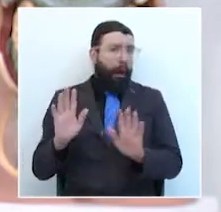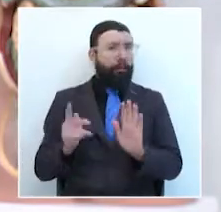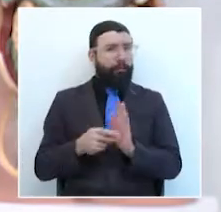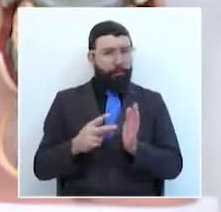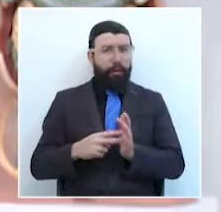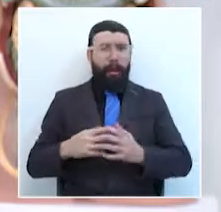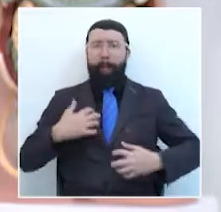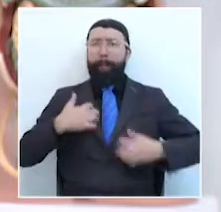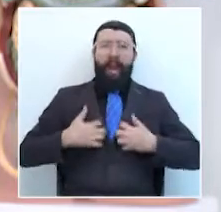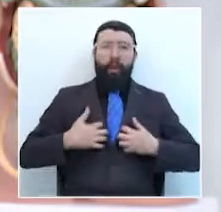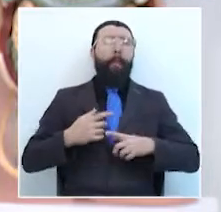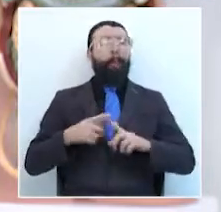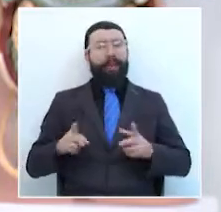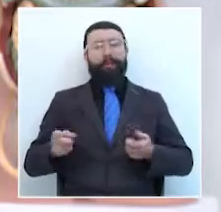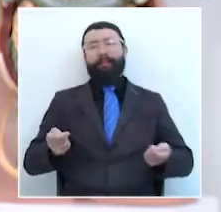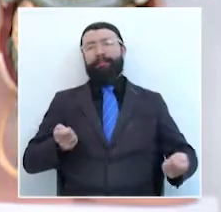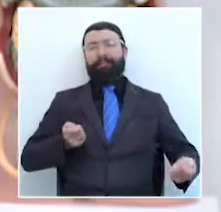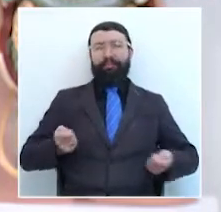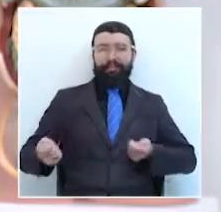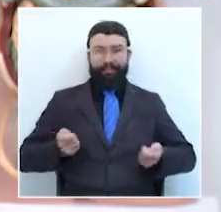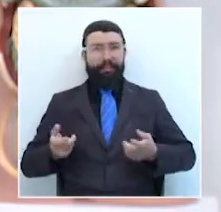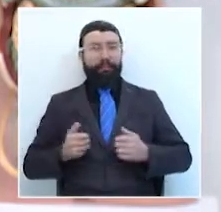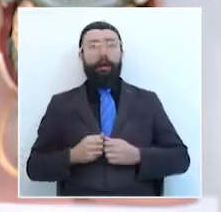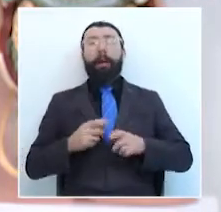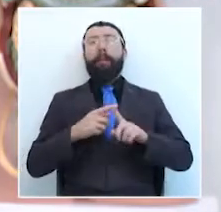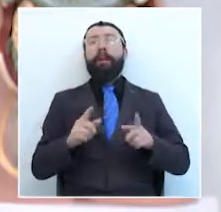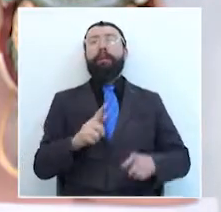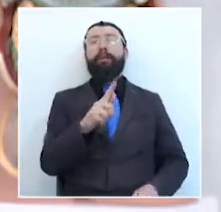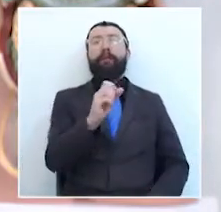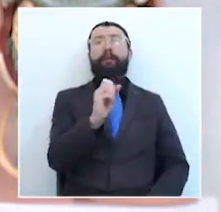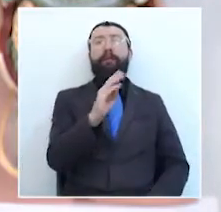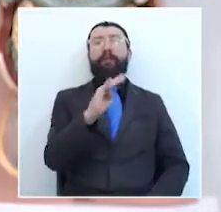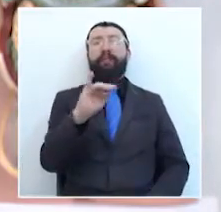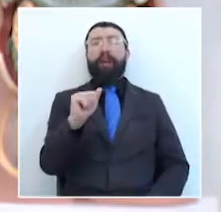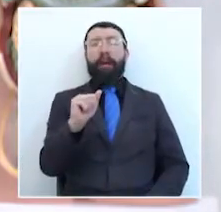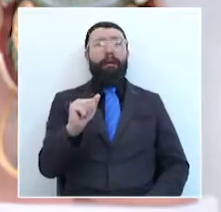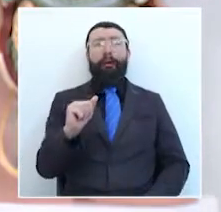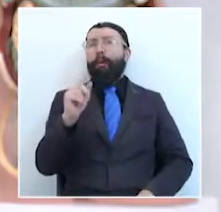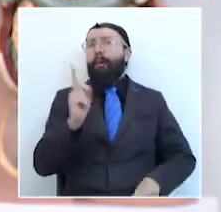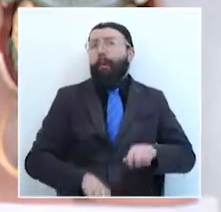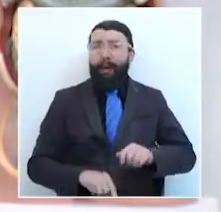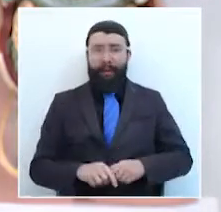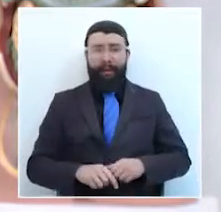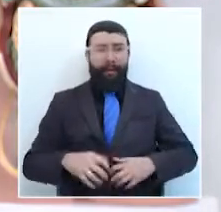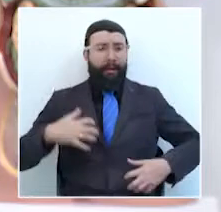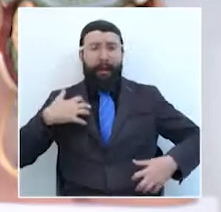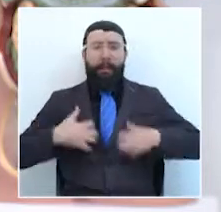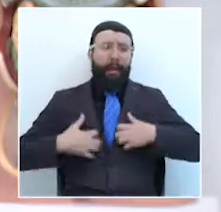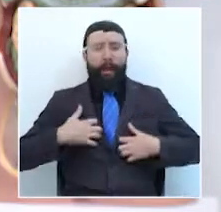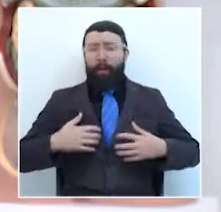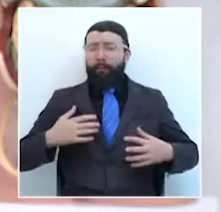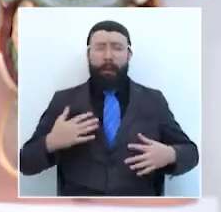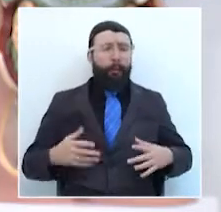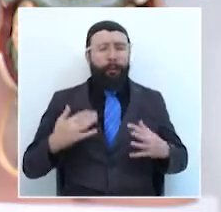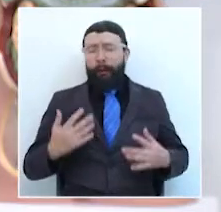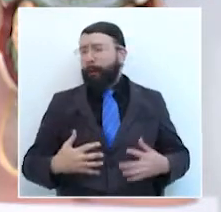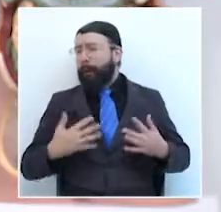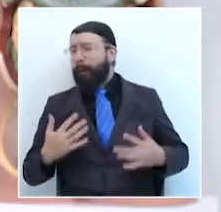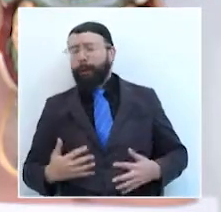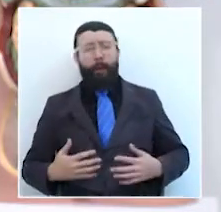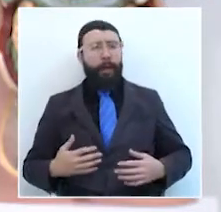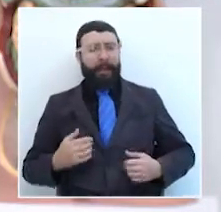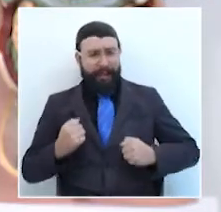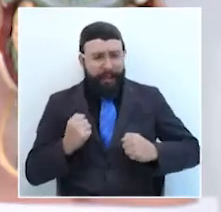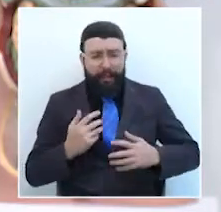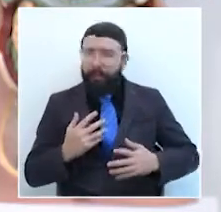es un miedo porque lo estoy haciendo la fobia genera bloqueo cuando no soy capaz de realizar esa labor a esta situación